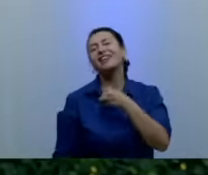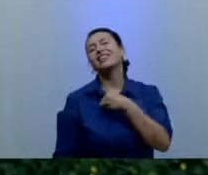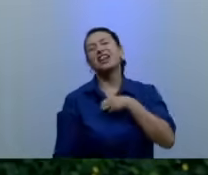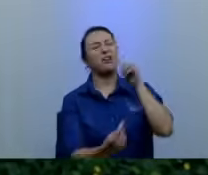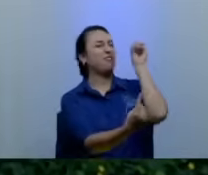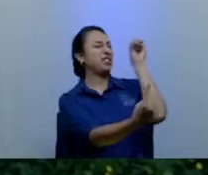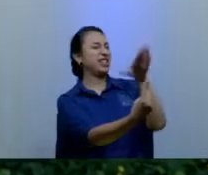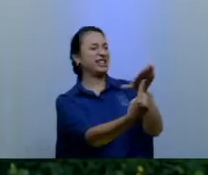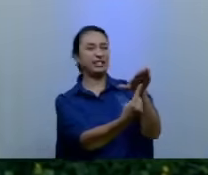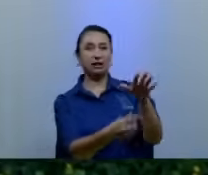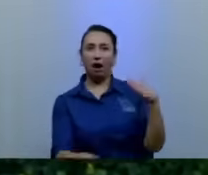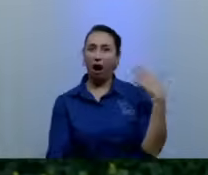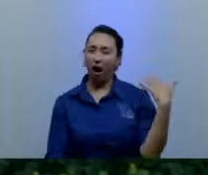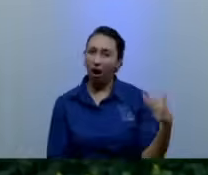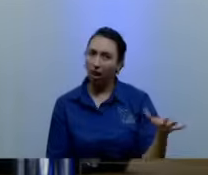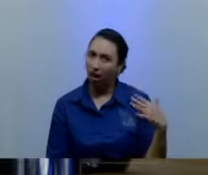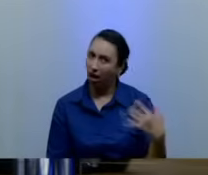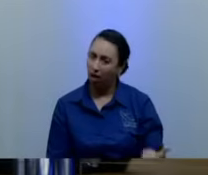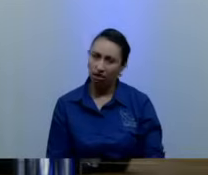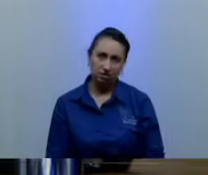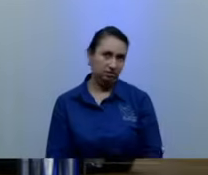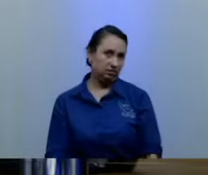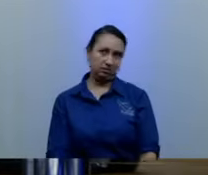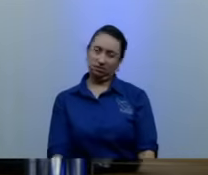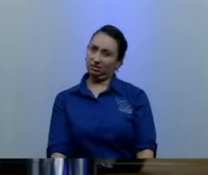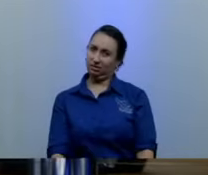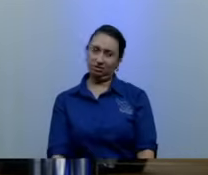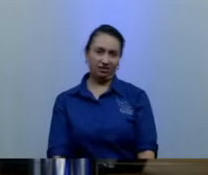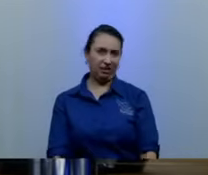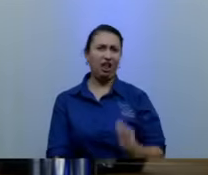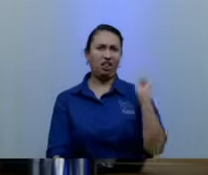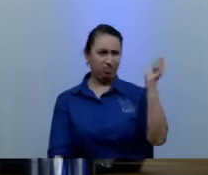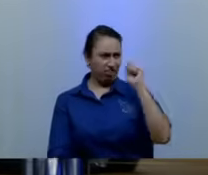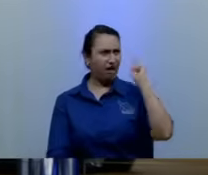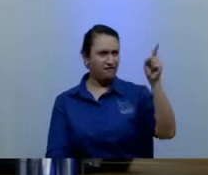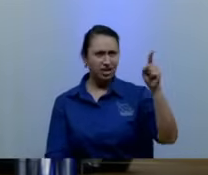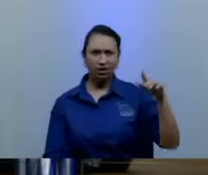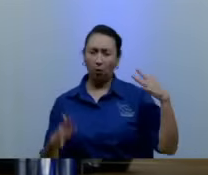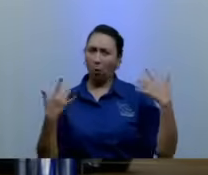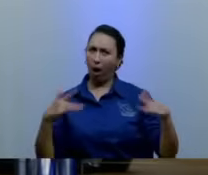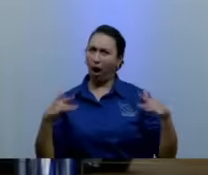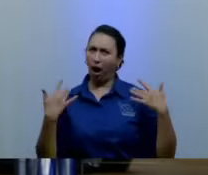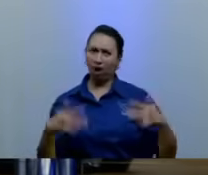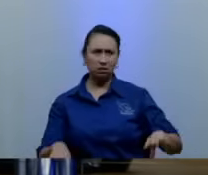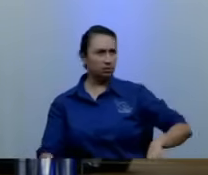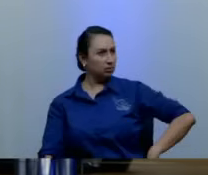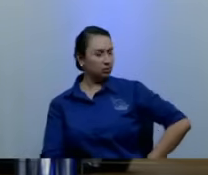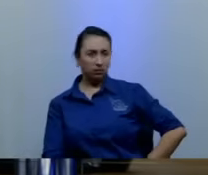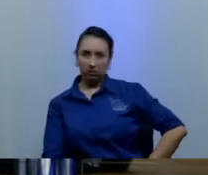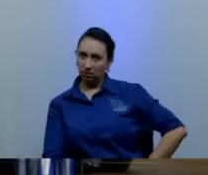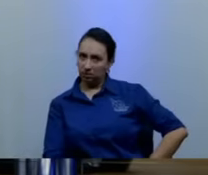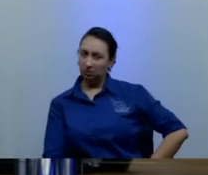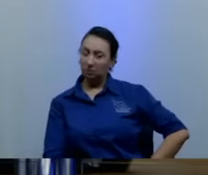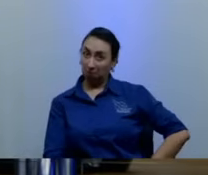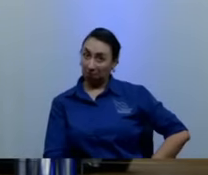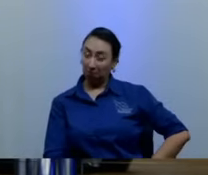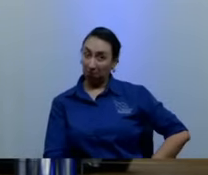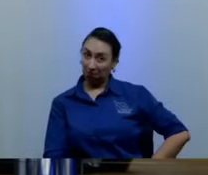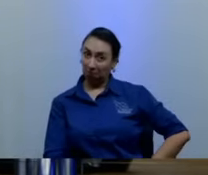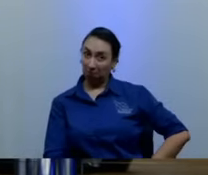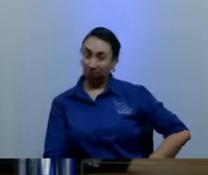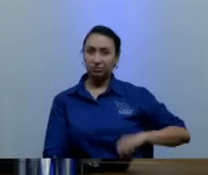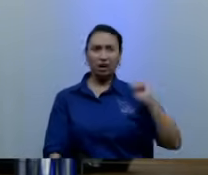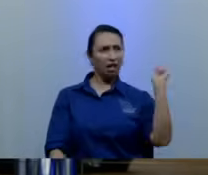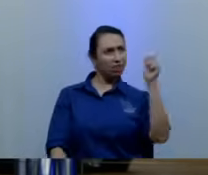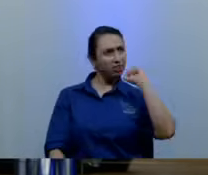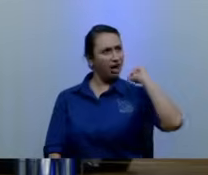Ja. Alguno dirá, lo que pasa es que él sabía que ya no había nadie, pero él llamó y preguntó, ¿habrá alguien? Sí,